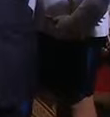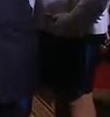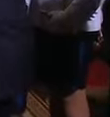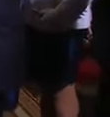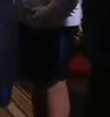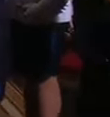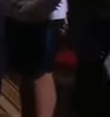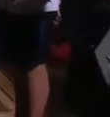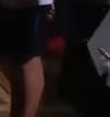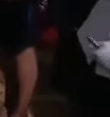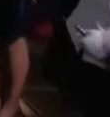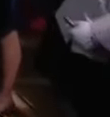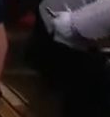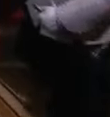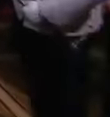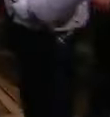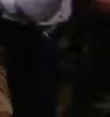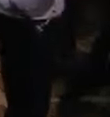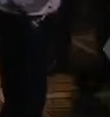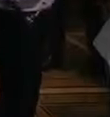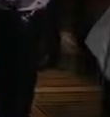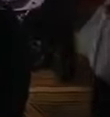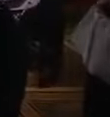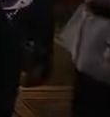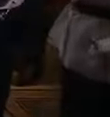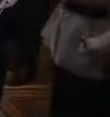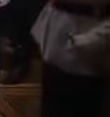y Maximiliano Ferraro.